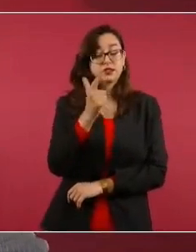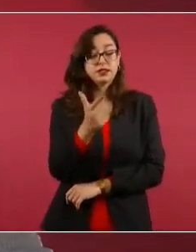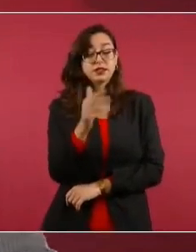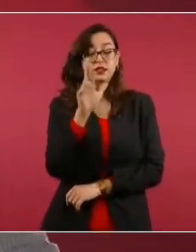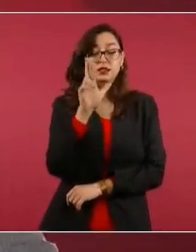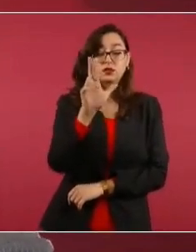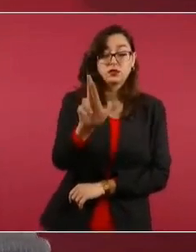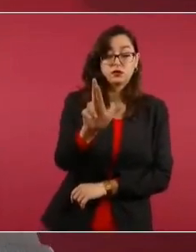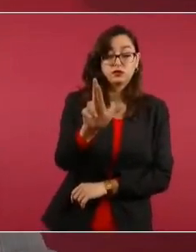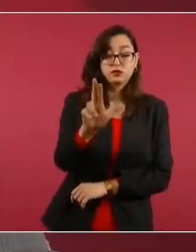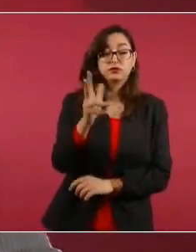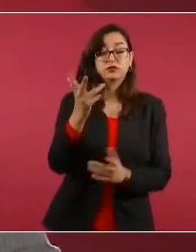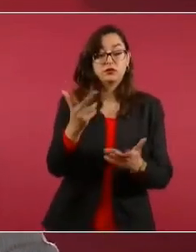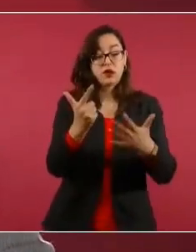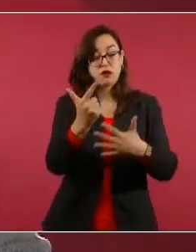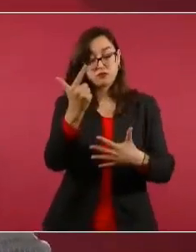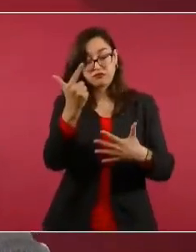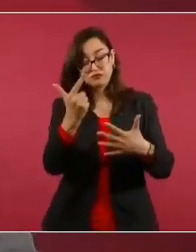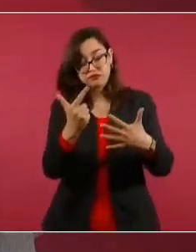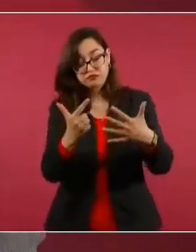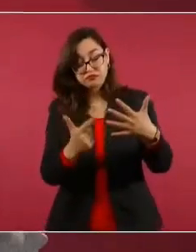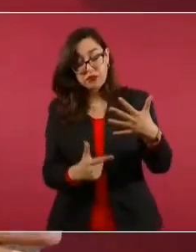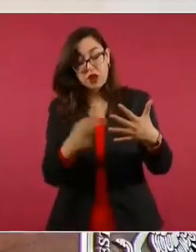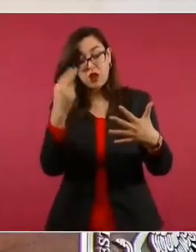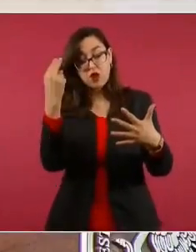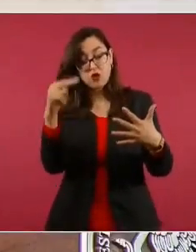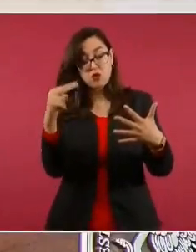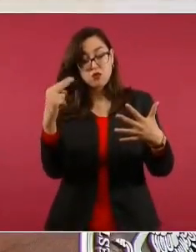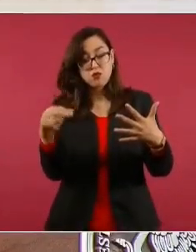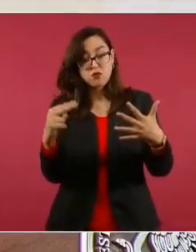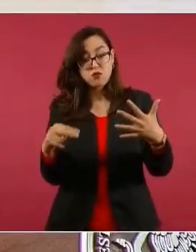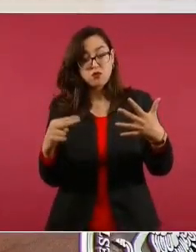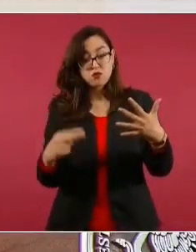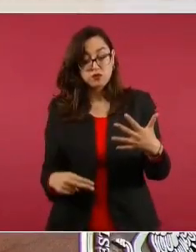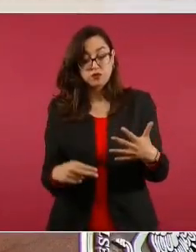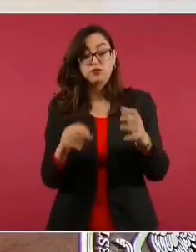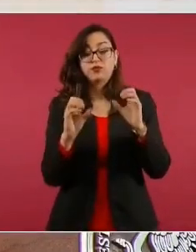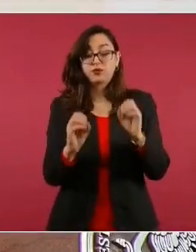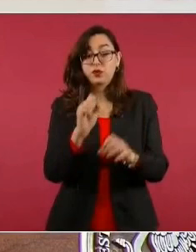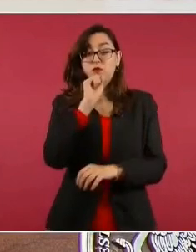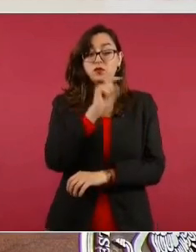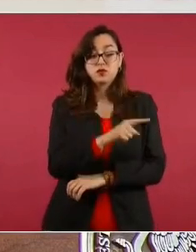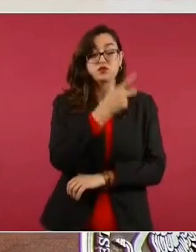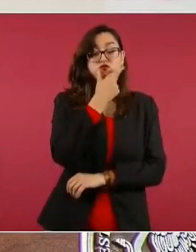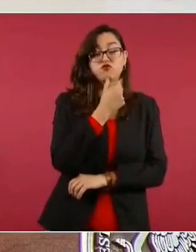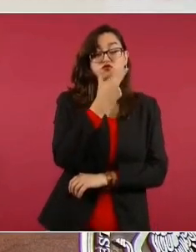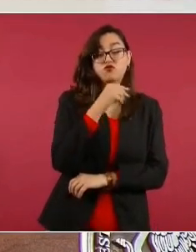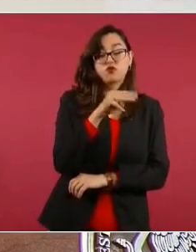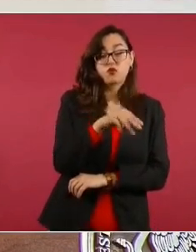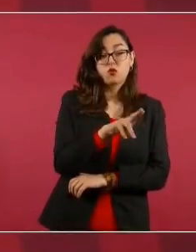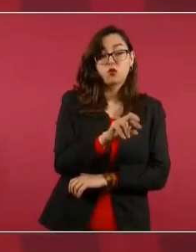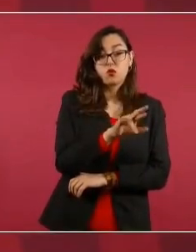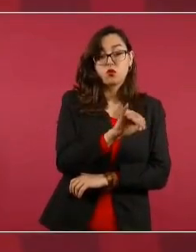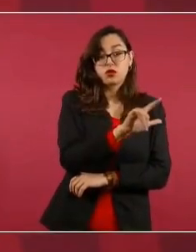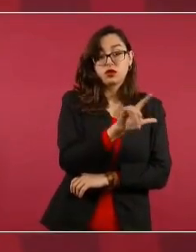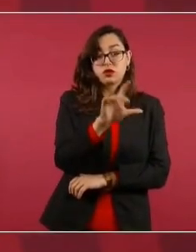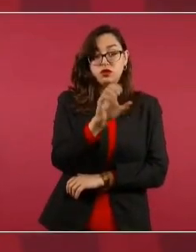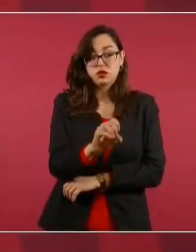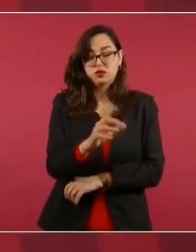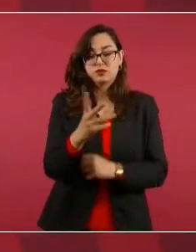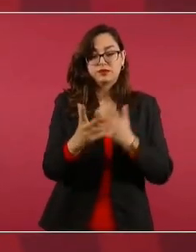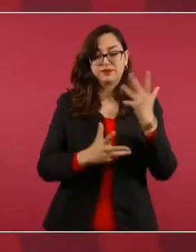de todos los que tenían que ver, o por Murillo Karam, no querían